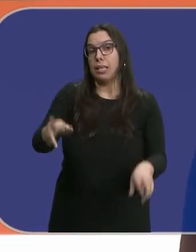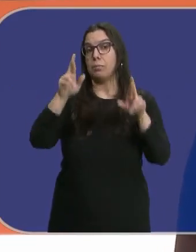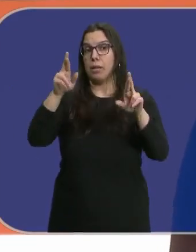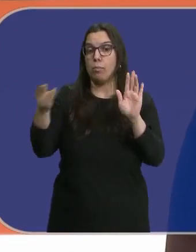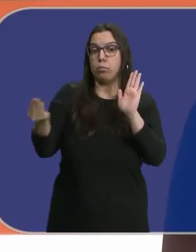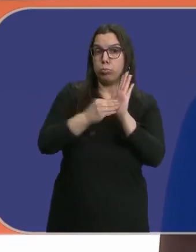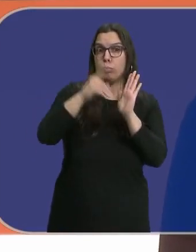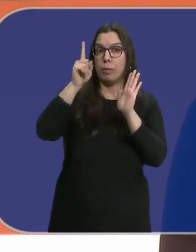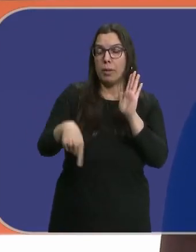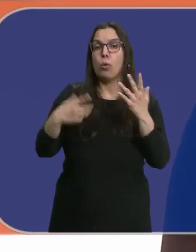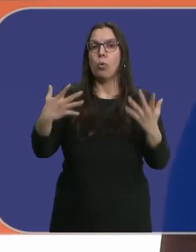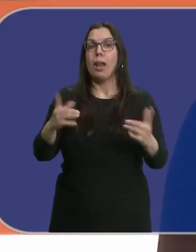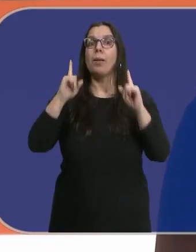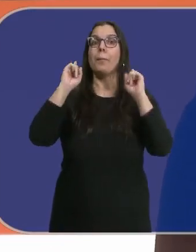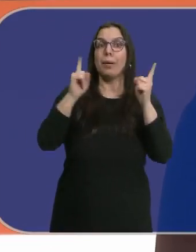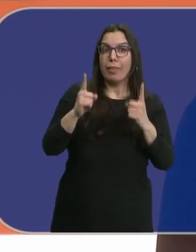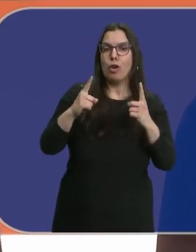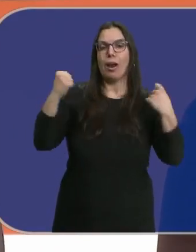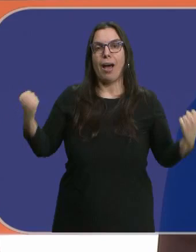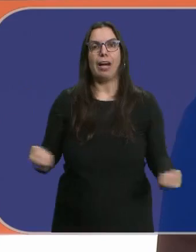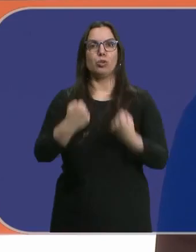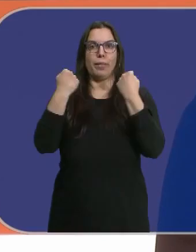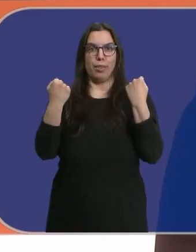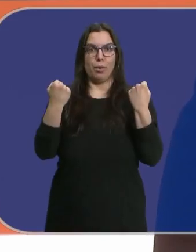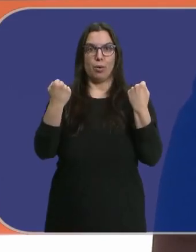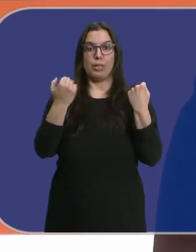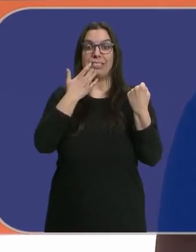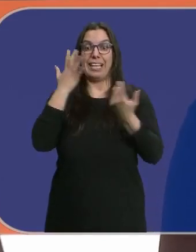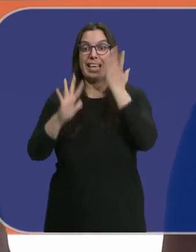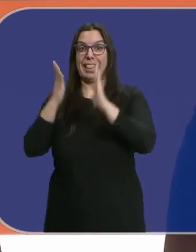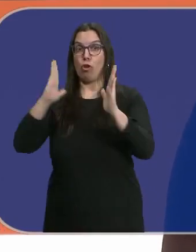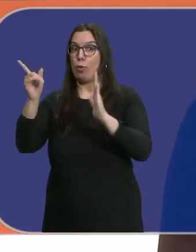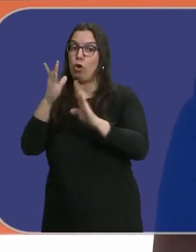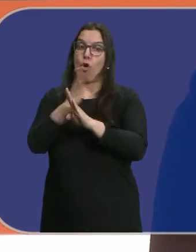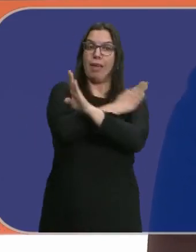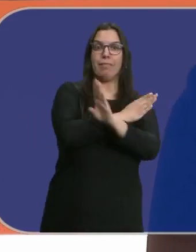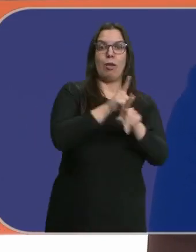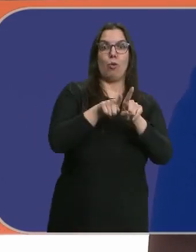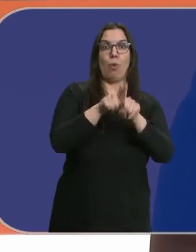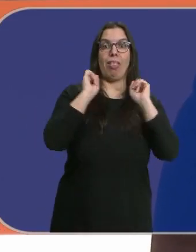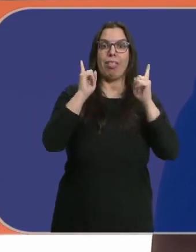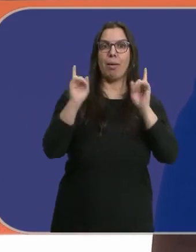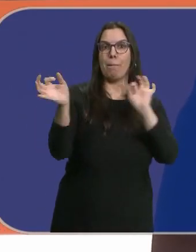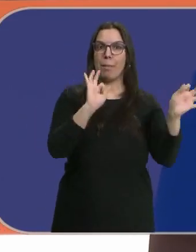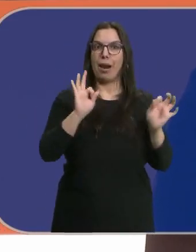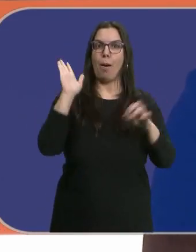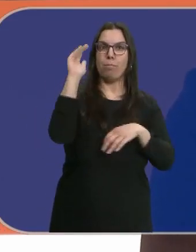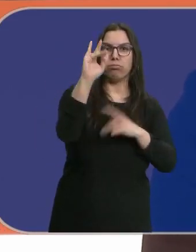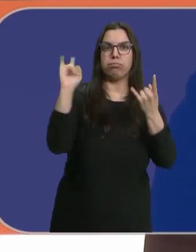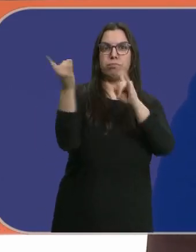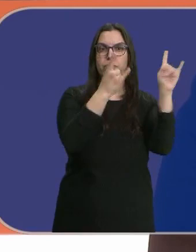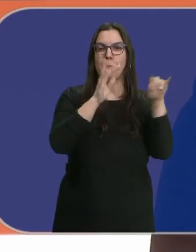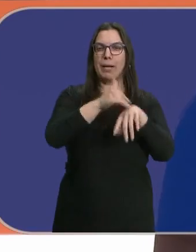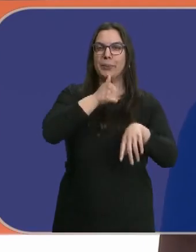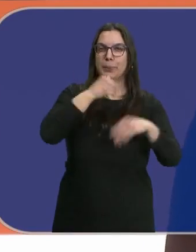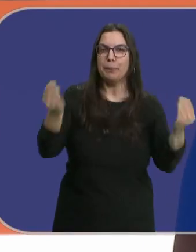refleje en esa norma, que es la prevención y la actuación cuando no hay incendios, sino preparando los bosques y los montes para ser más resilientes.